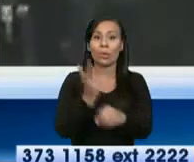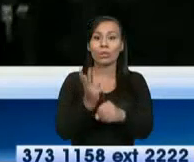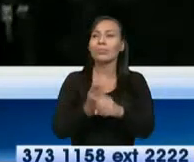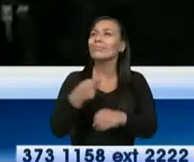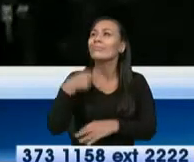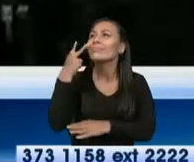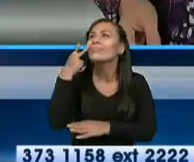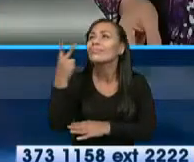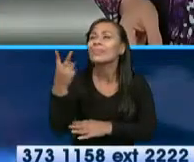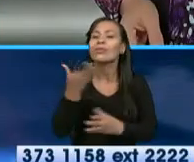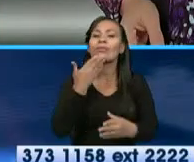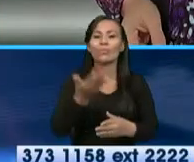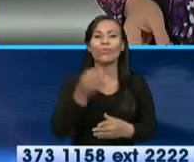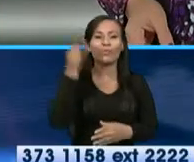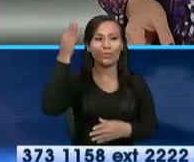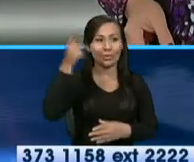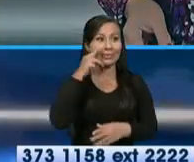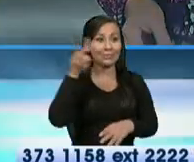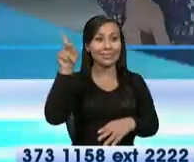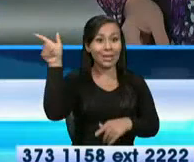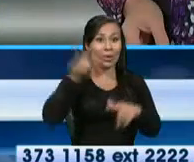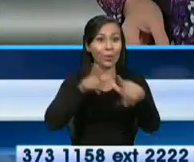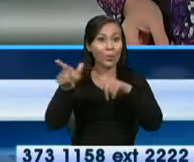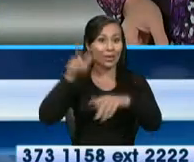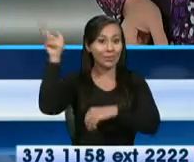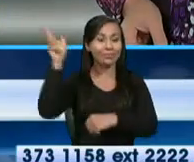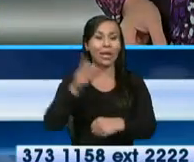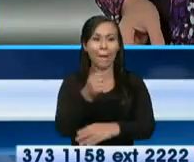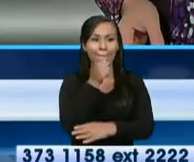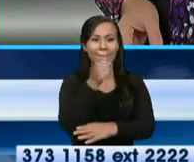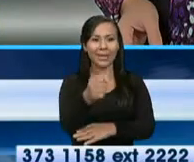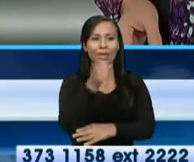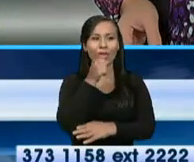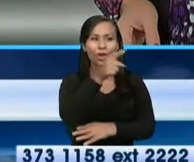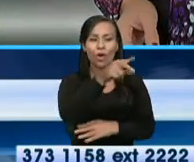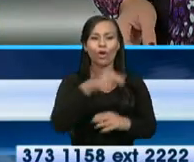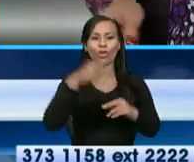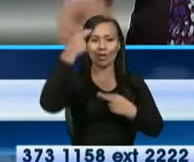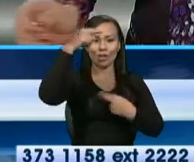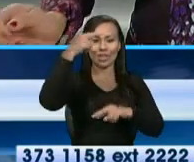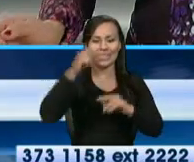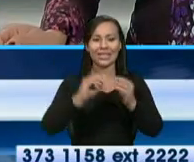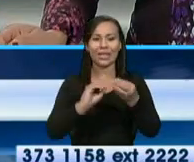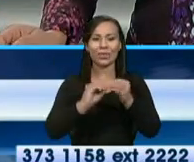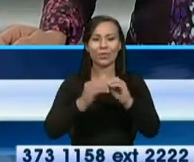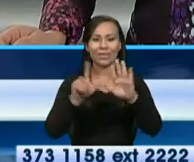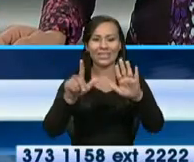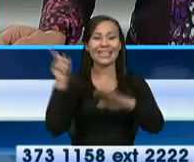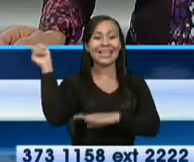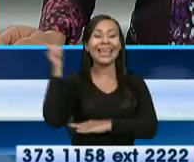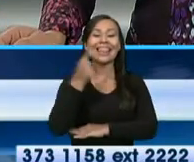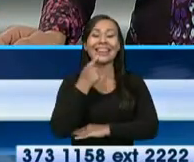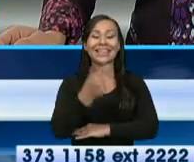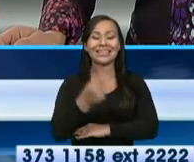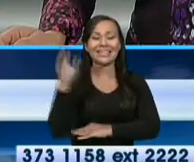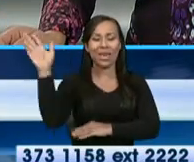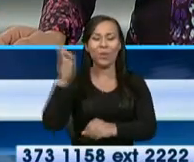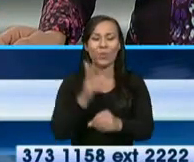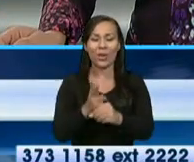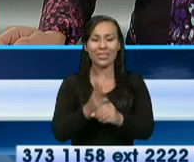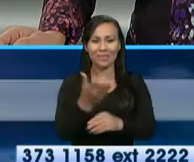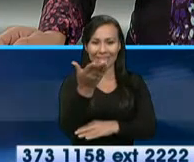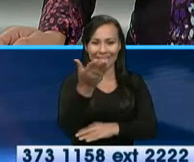Es la información que podemos brindarles desde acá de la sala de redacción de Noticiete y esperamos mantenernos en sintonía para estar bien